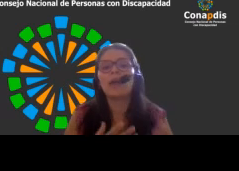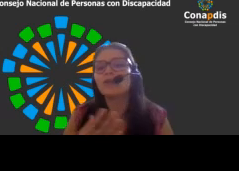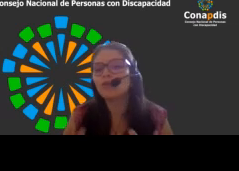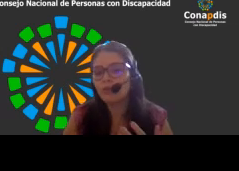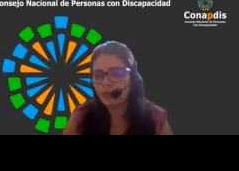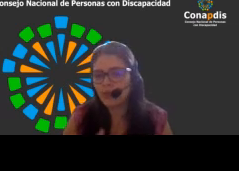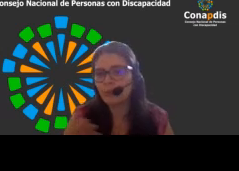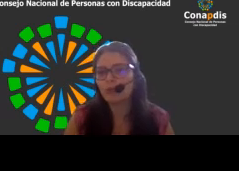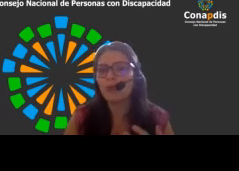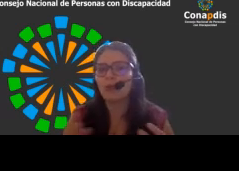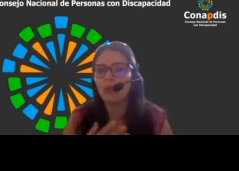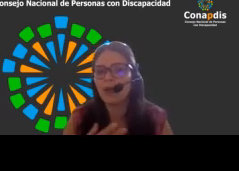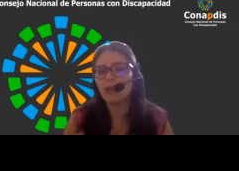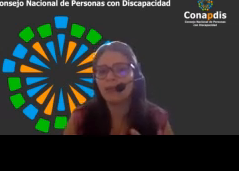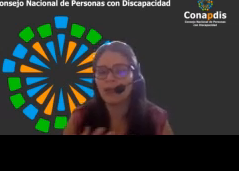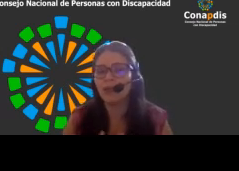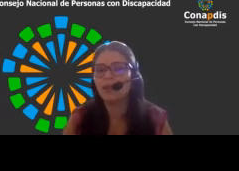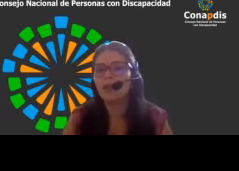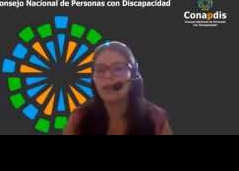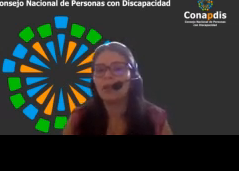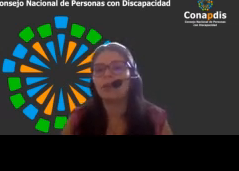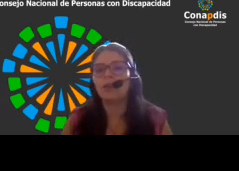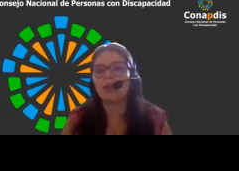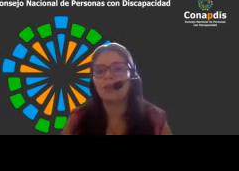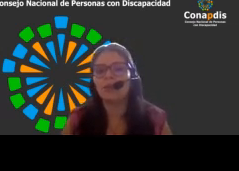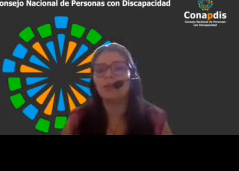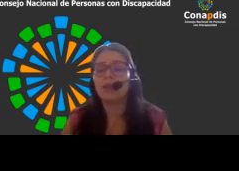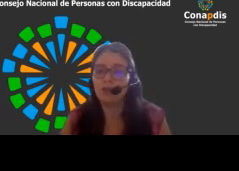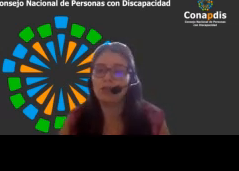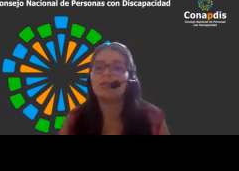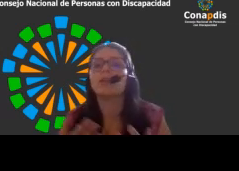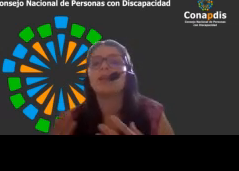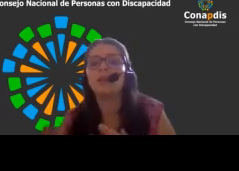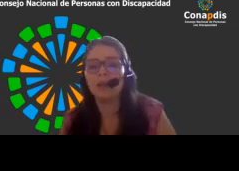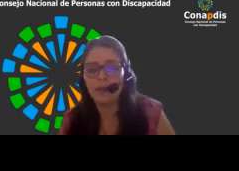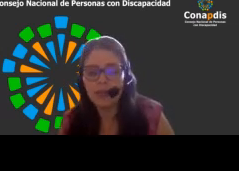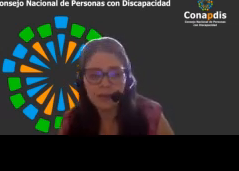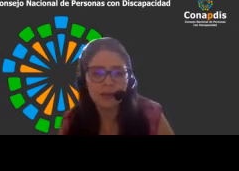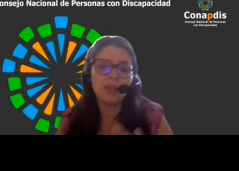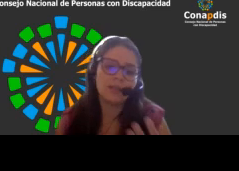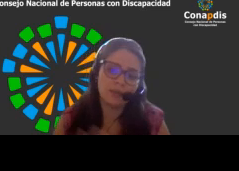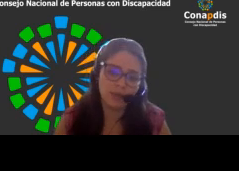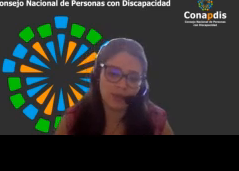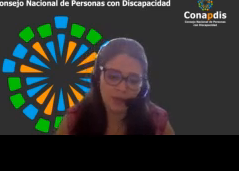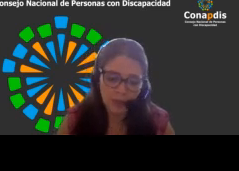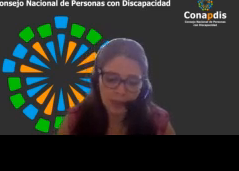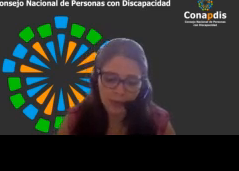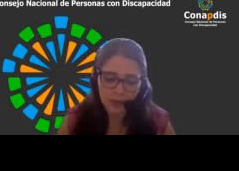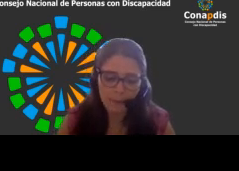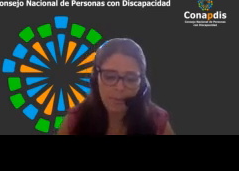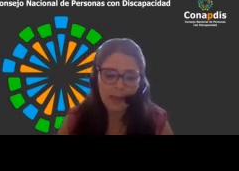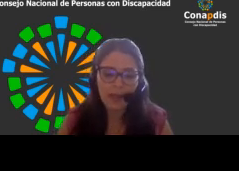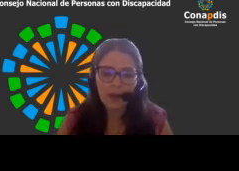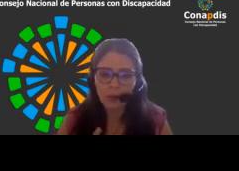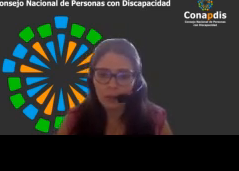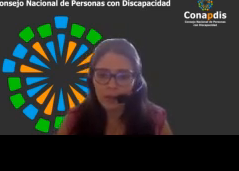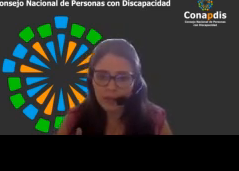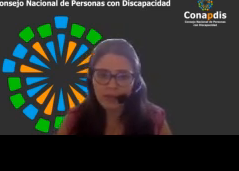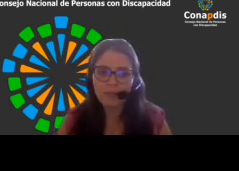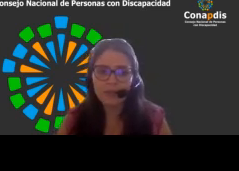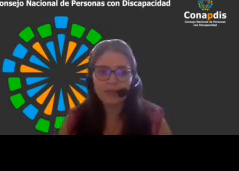es a eso a eso nos referimos conjugar entre derechos y deberes y las acciones afirmativas